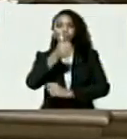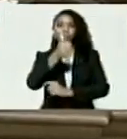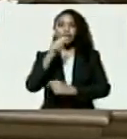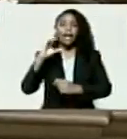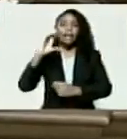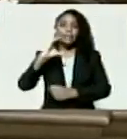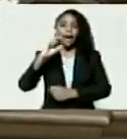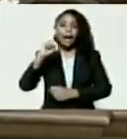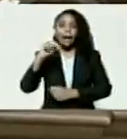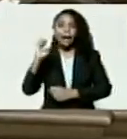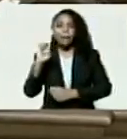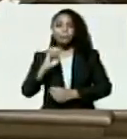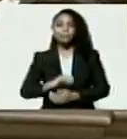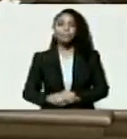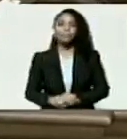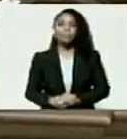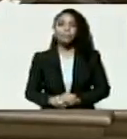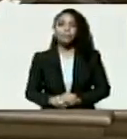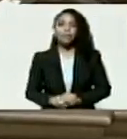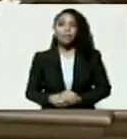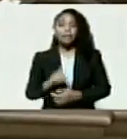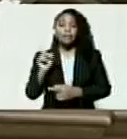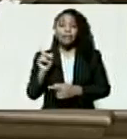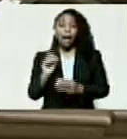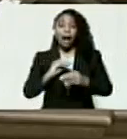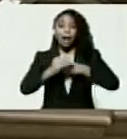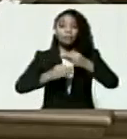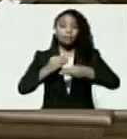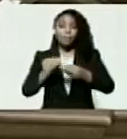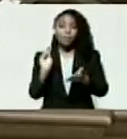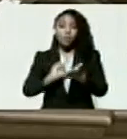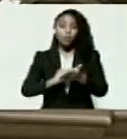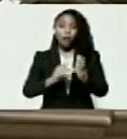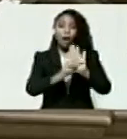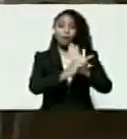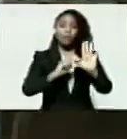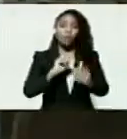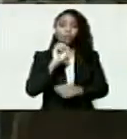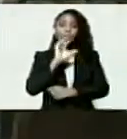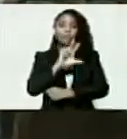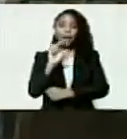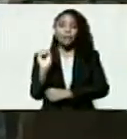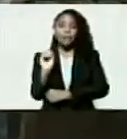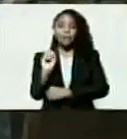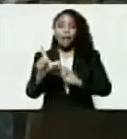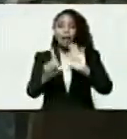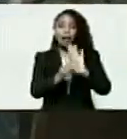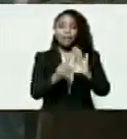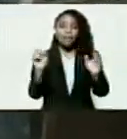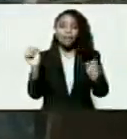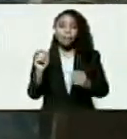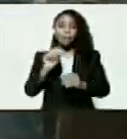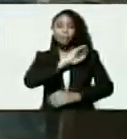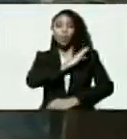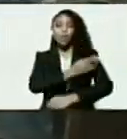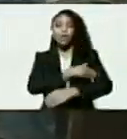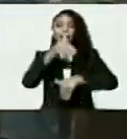del Consejo Nacional Electoral de conformidad con lo establecido en el artículo 30 de la Ley Orgánica del Poder